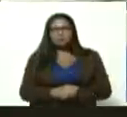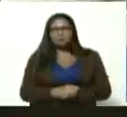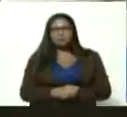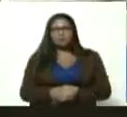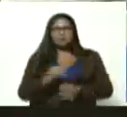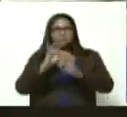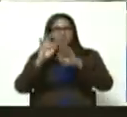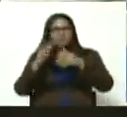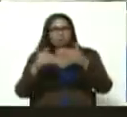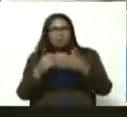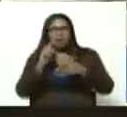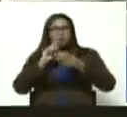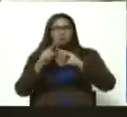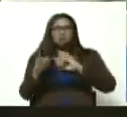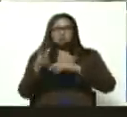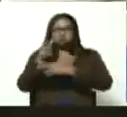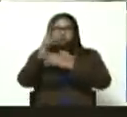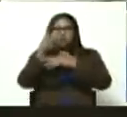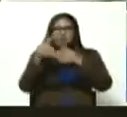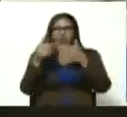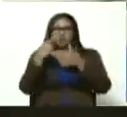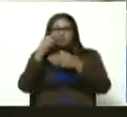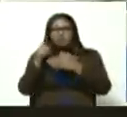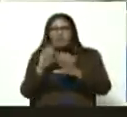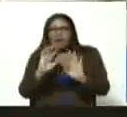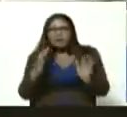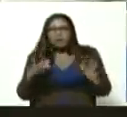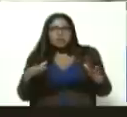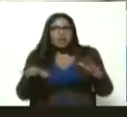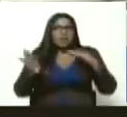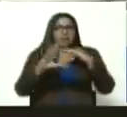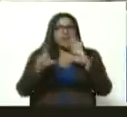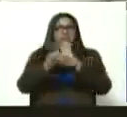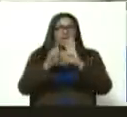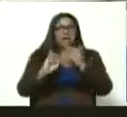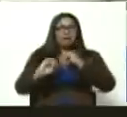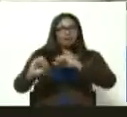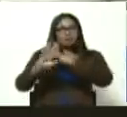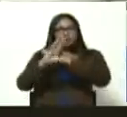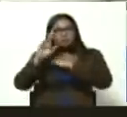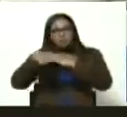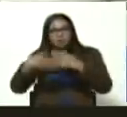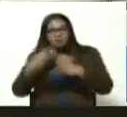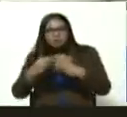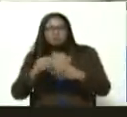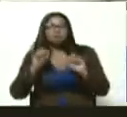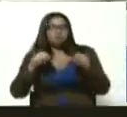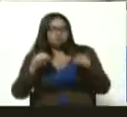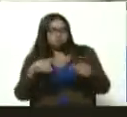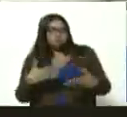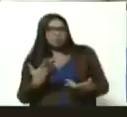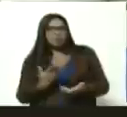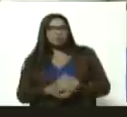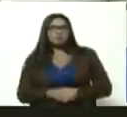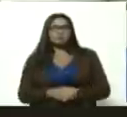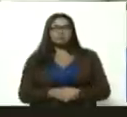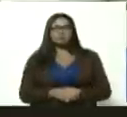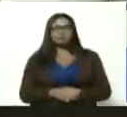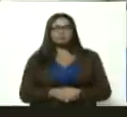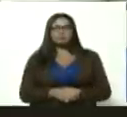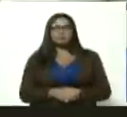algunos que le disparaban a la lente y bloquear la ley anti bloqueo se puede hacer esto sí se puede si se puede